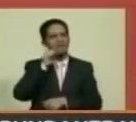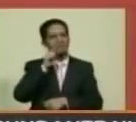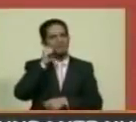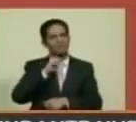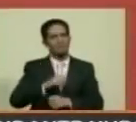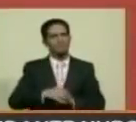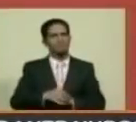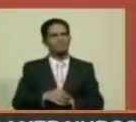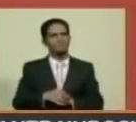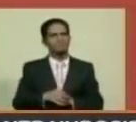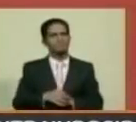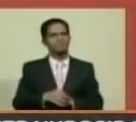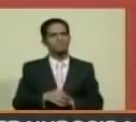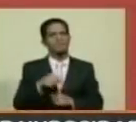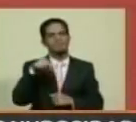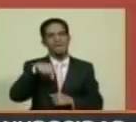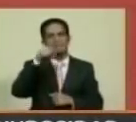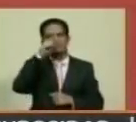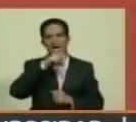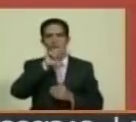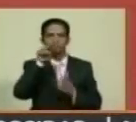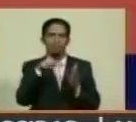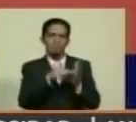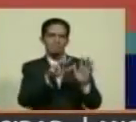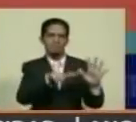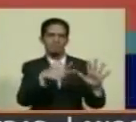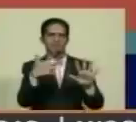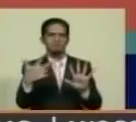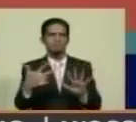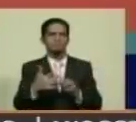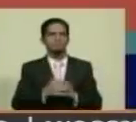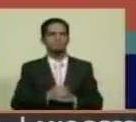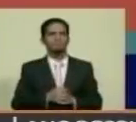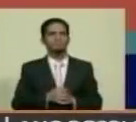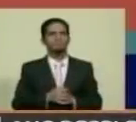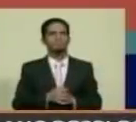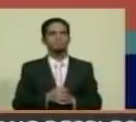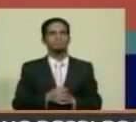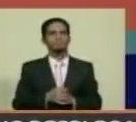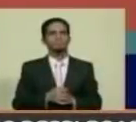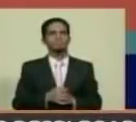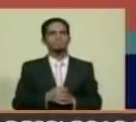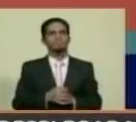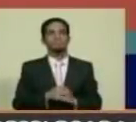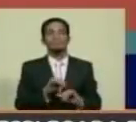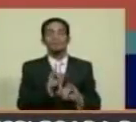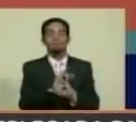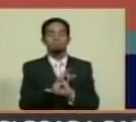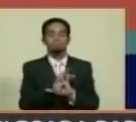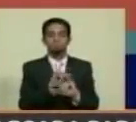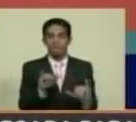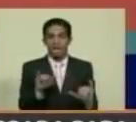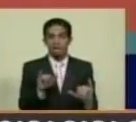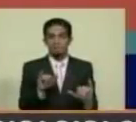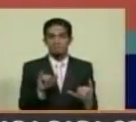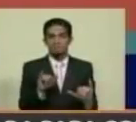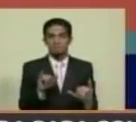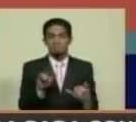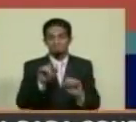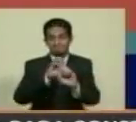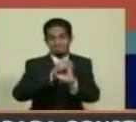4 de agosto de este año 2018. A estas alturas ya aparece de manera muy